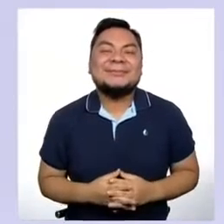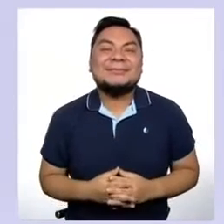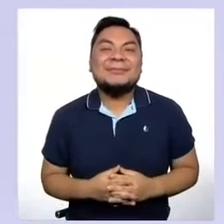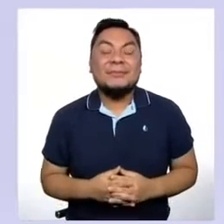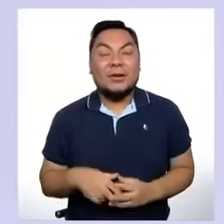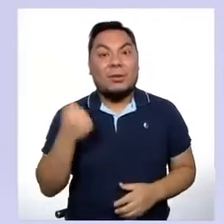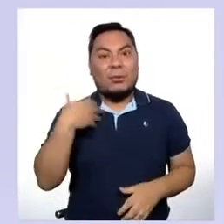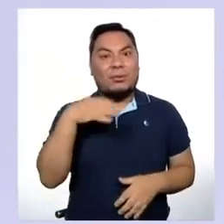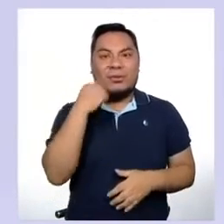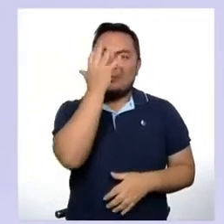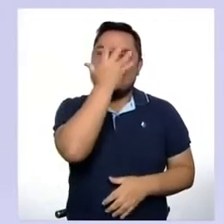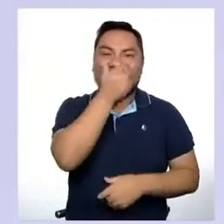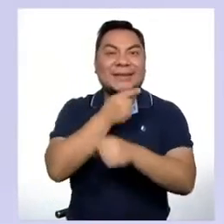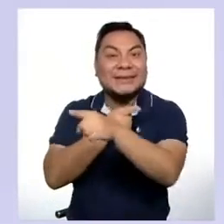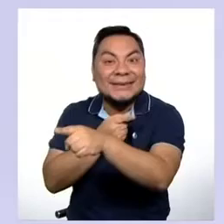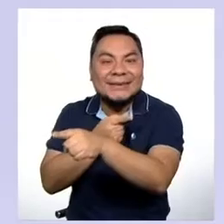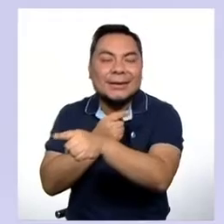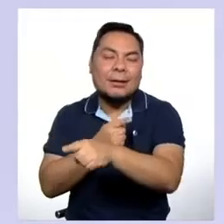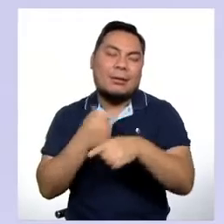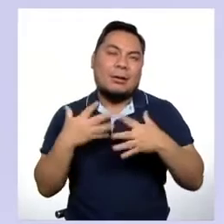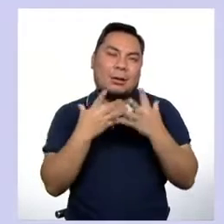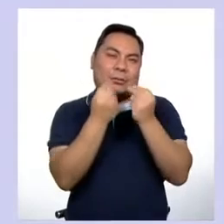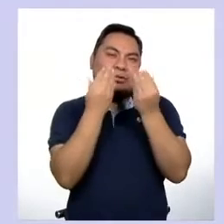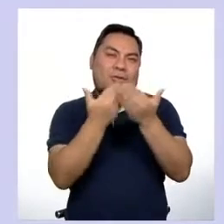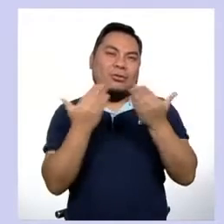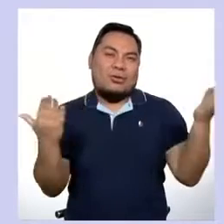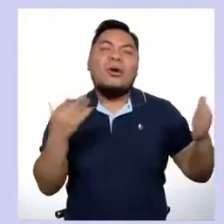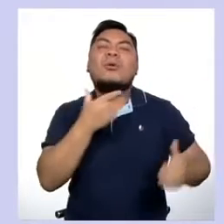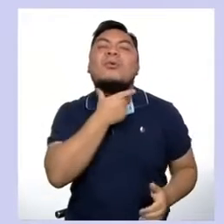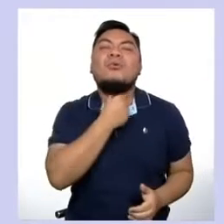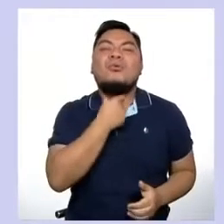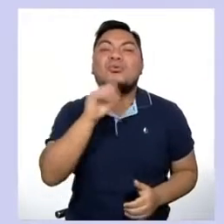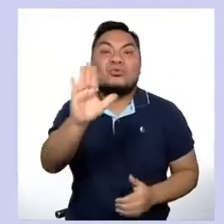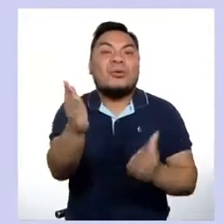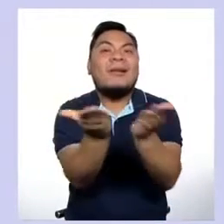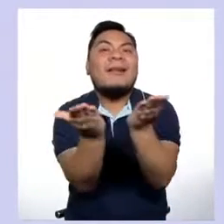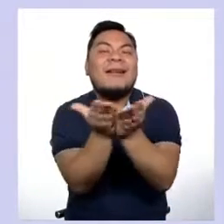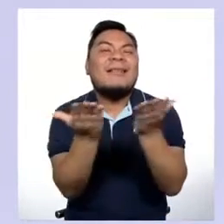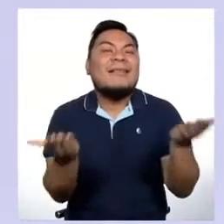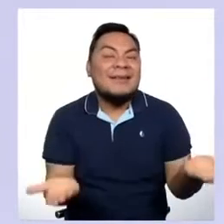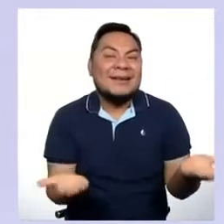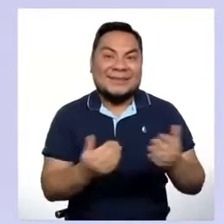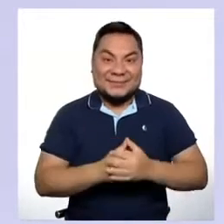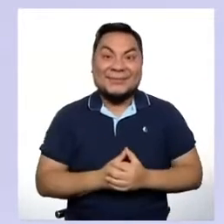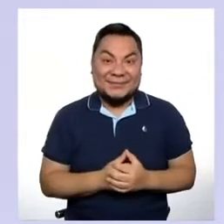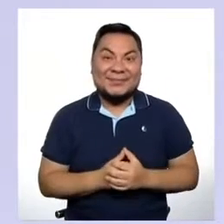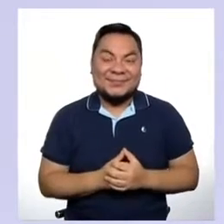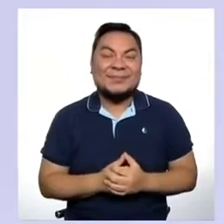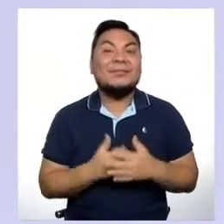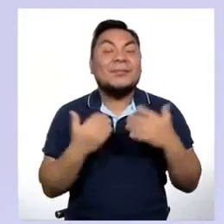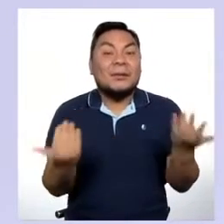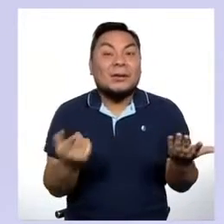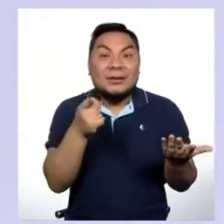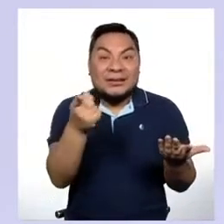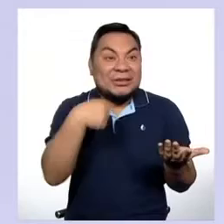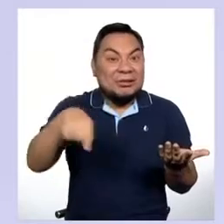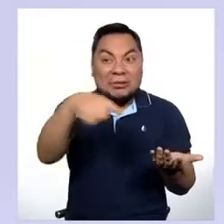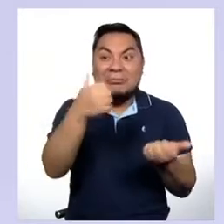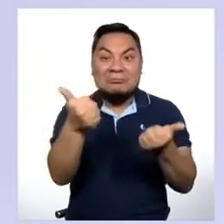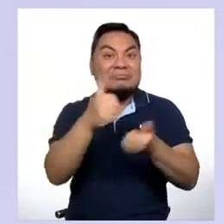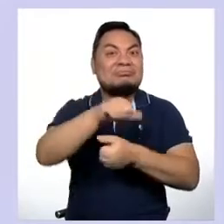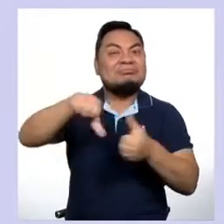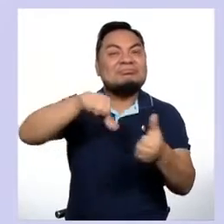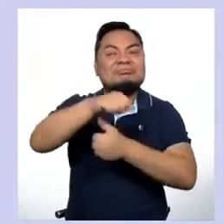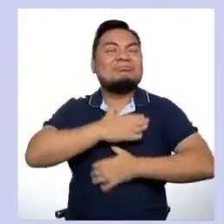¡Qué bonito! Hay muchísimas cosas que les gusta de su jardín o de su pronoí. Se nota que la pasaban muy